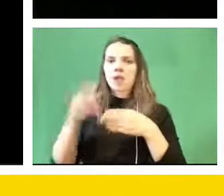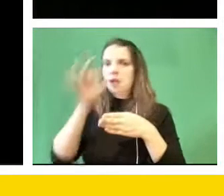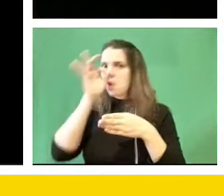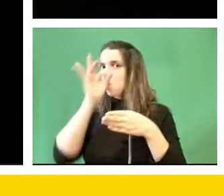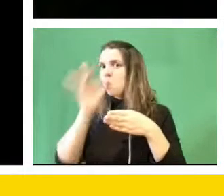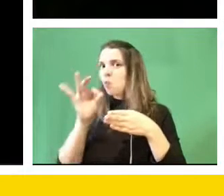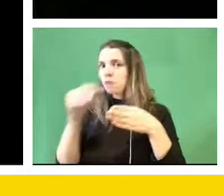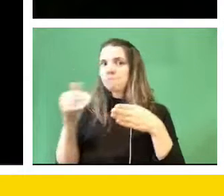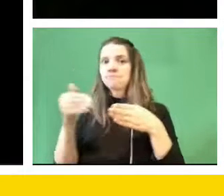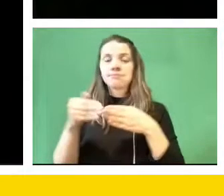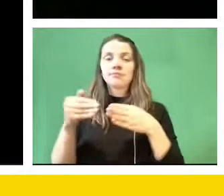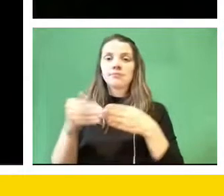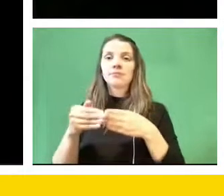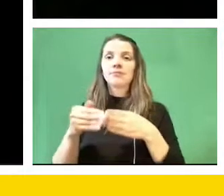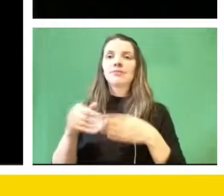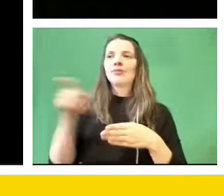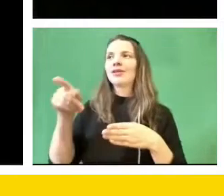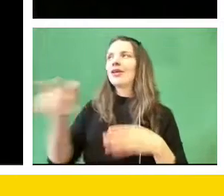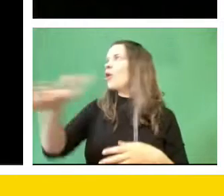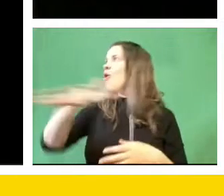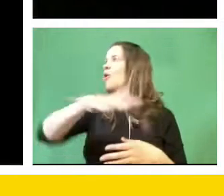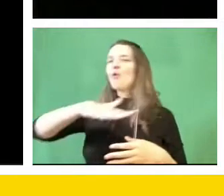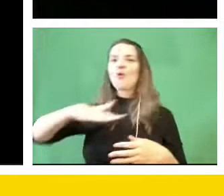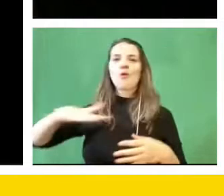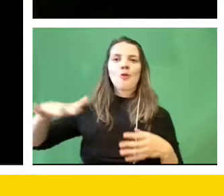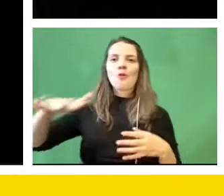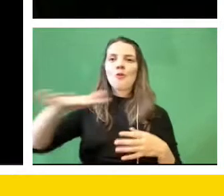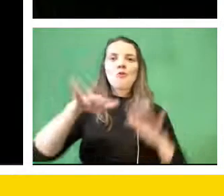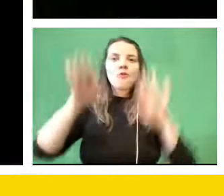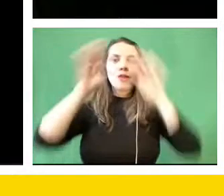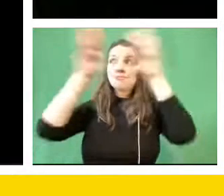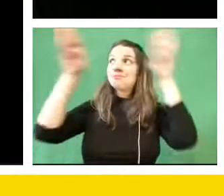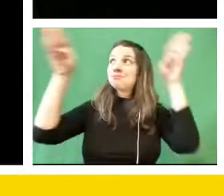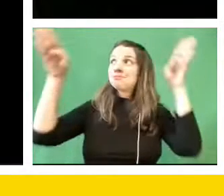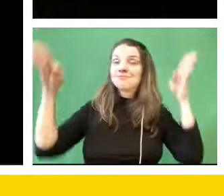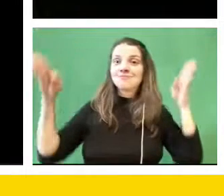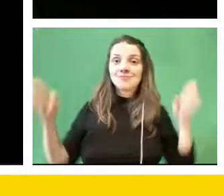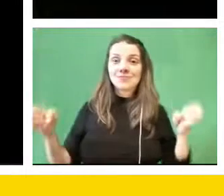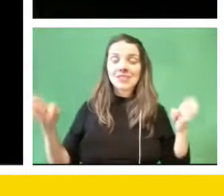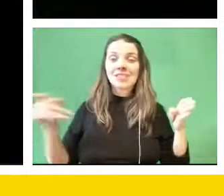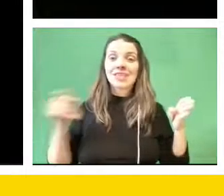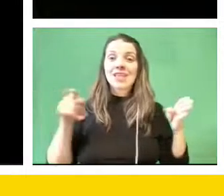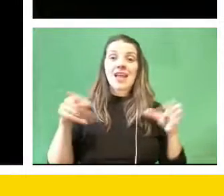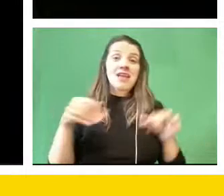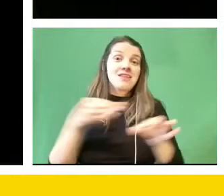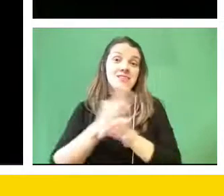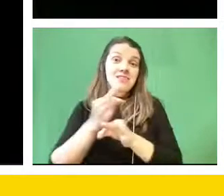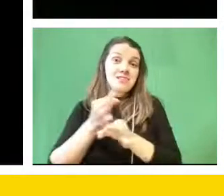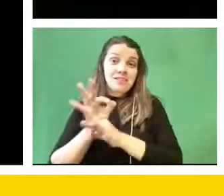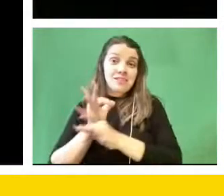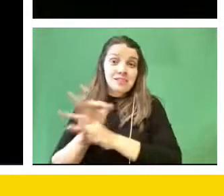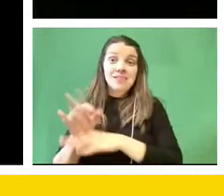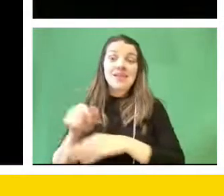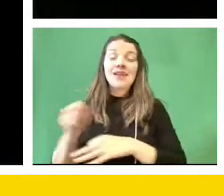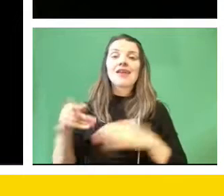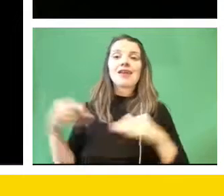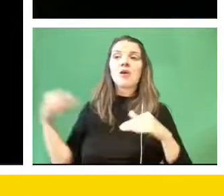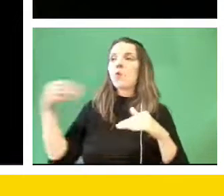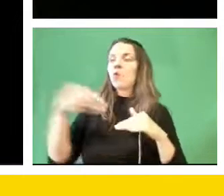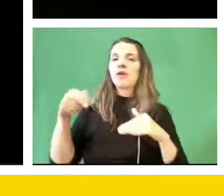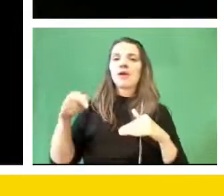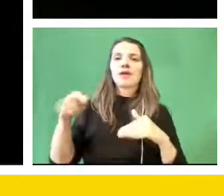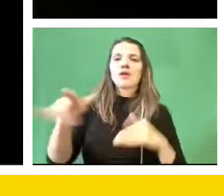porque el aula en donde se aplicó esta pregunta era un aula con todas